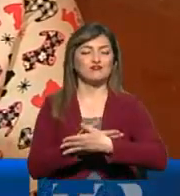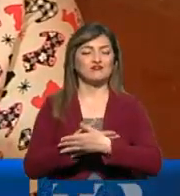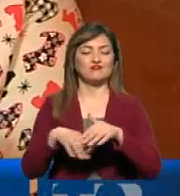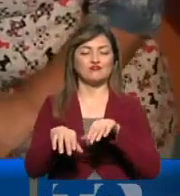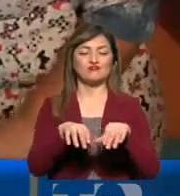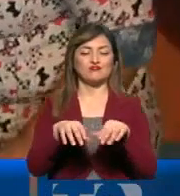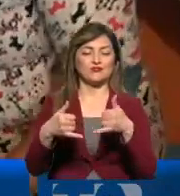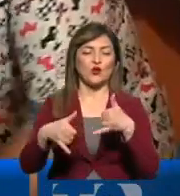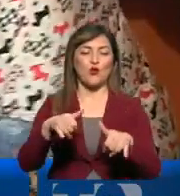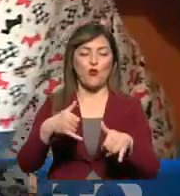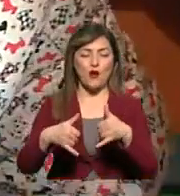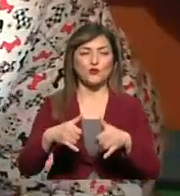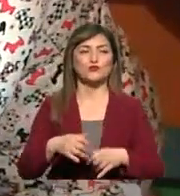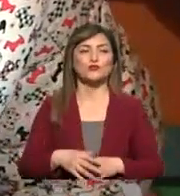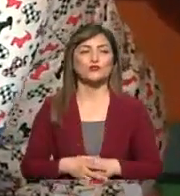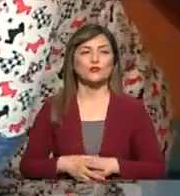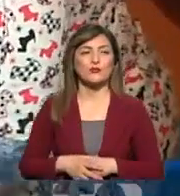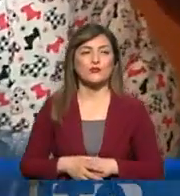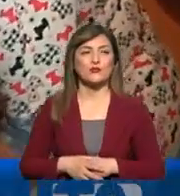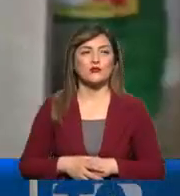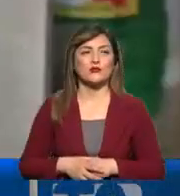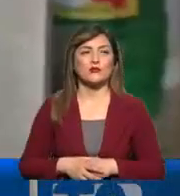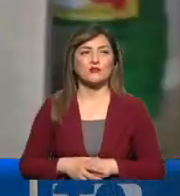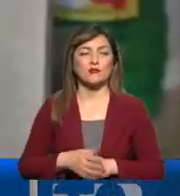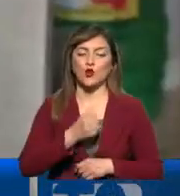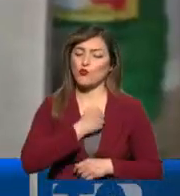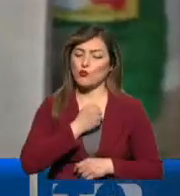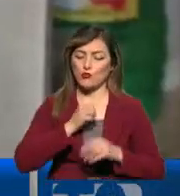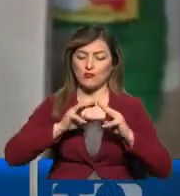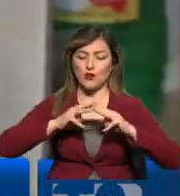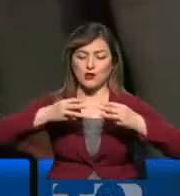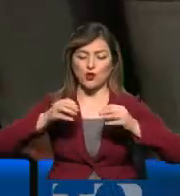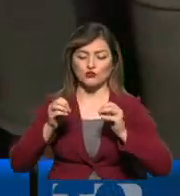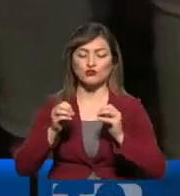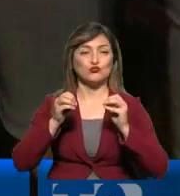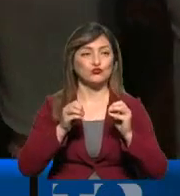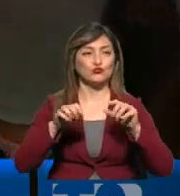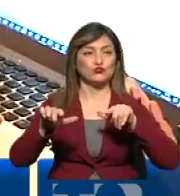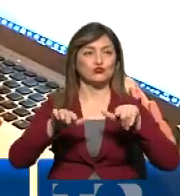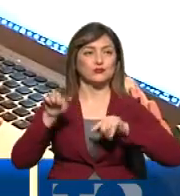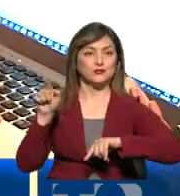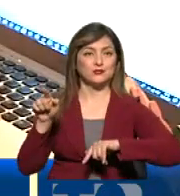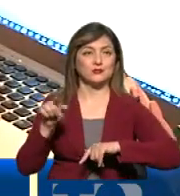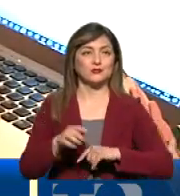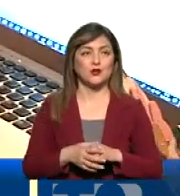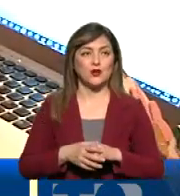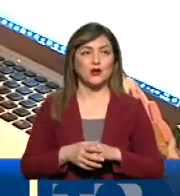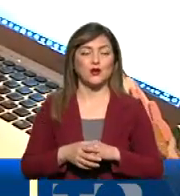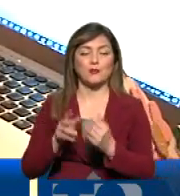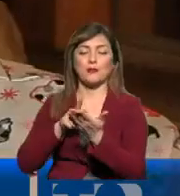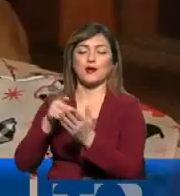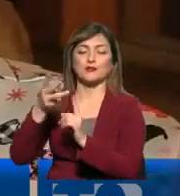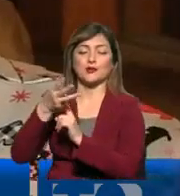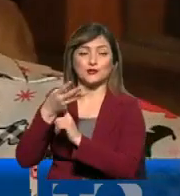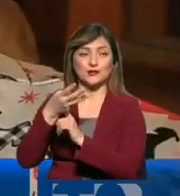de juegos. Claudia, con sus propios recursos, tuvo que organizar este nuevo espacio, contratar servicio de